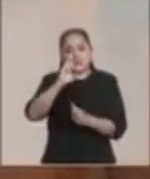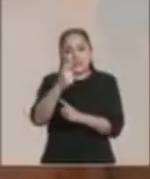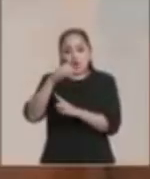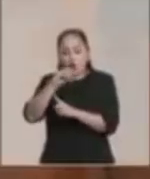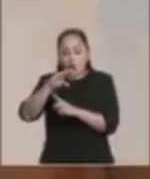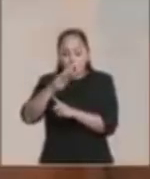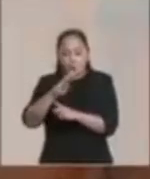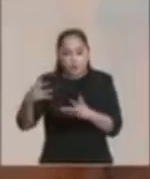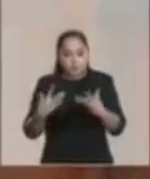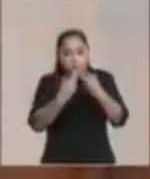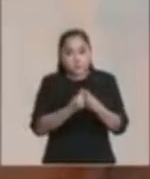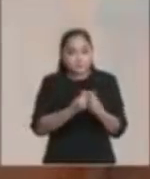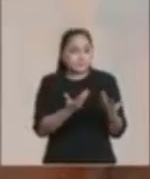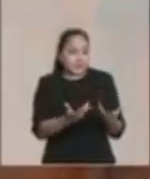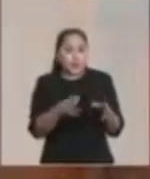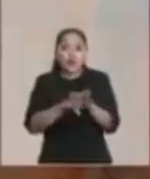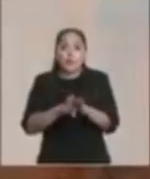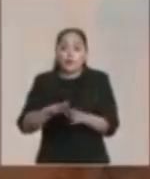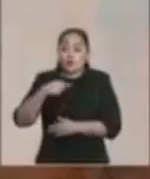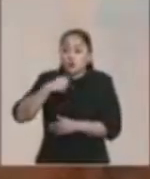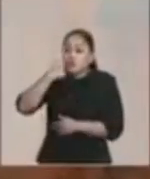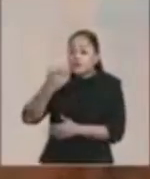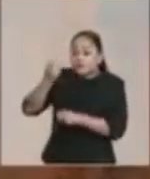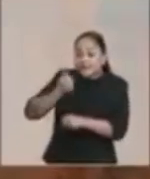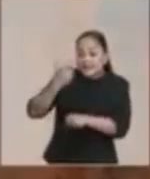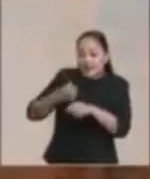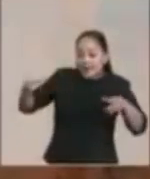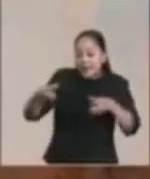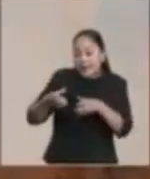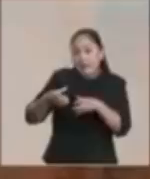Mi propuesta es que haya una Secretaría de Seguridad Ciudadana.